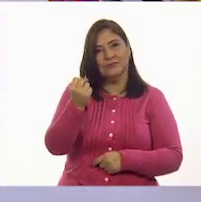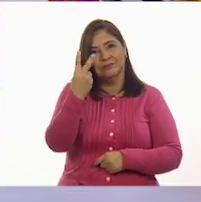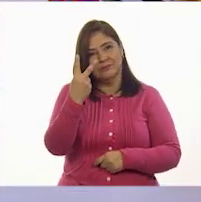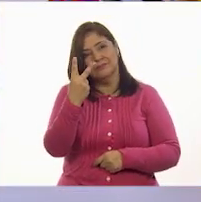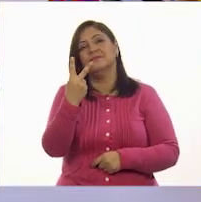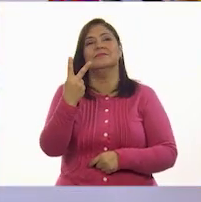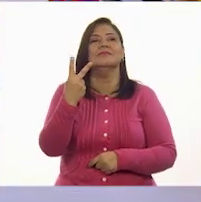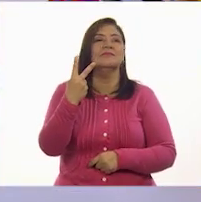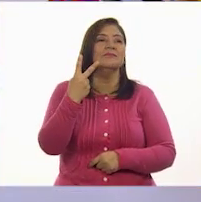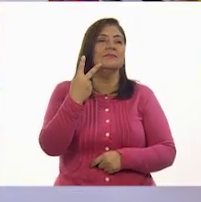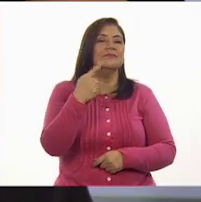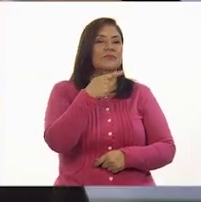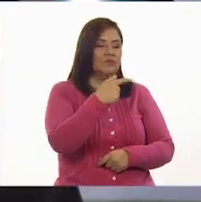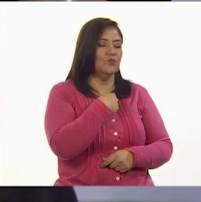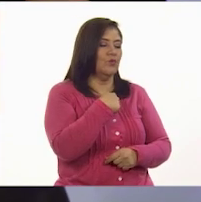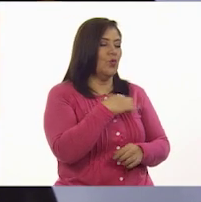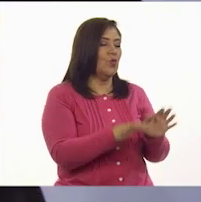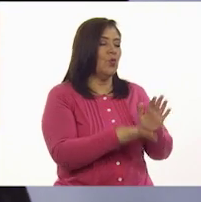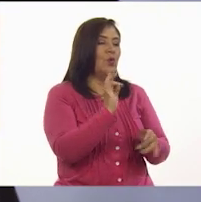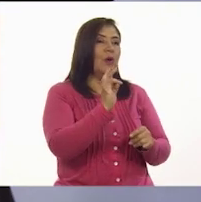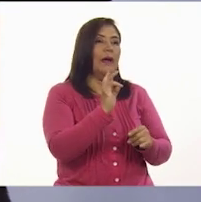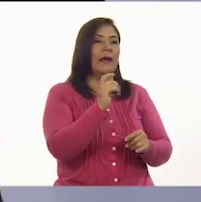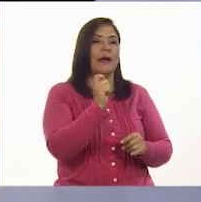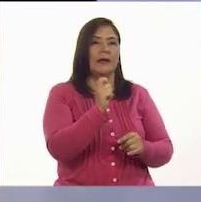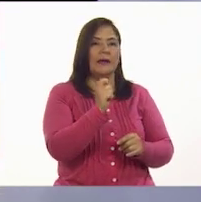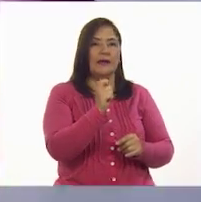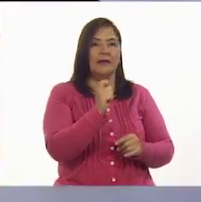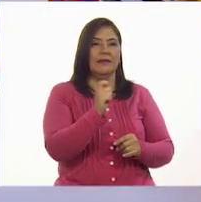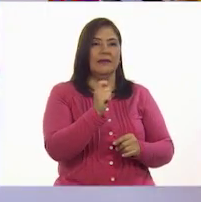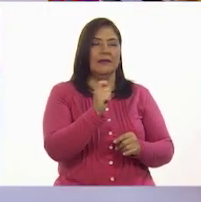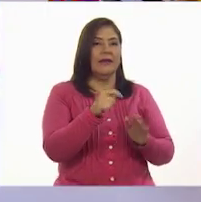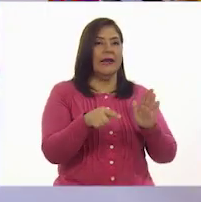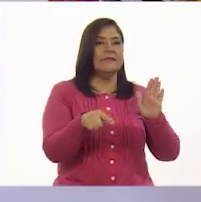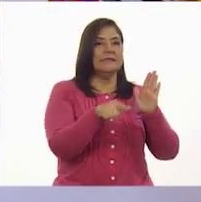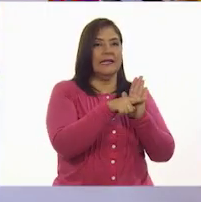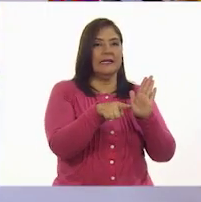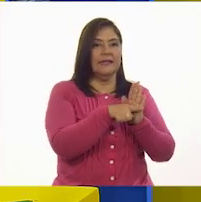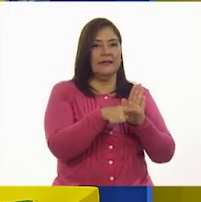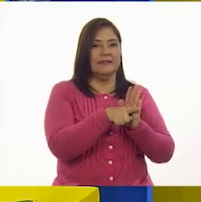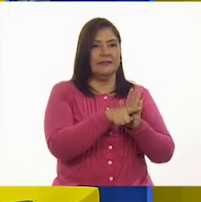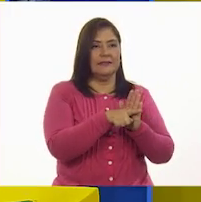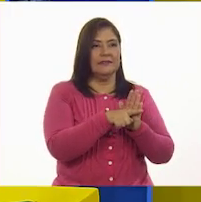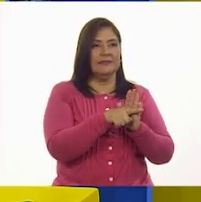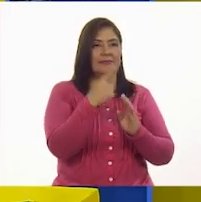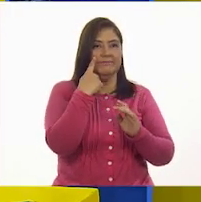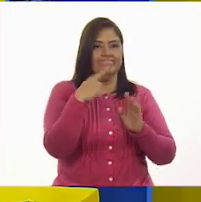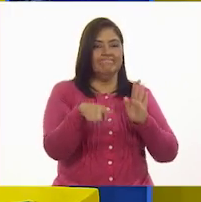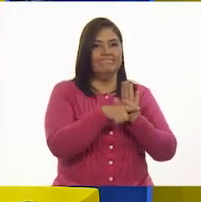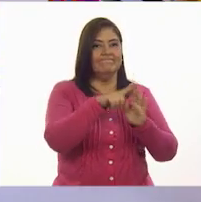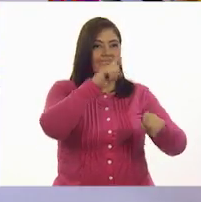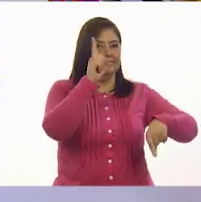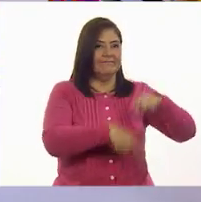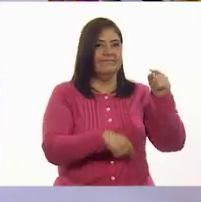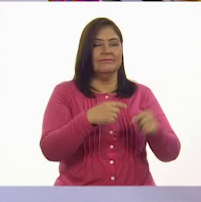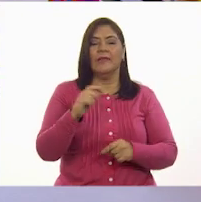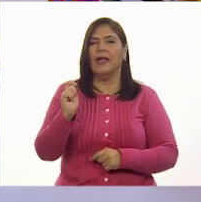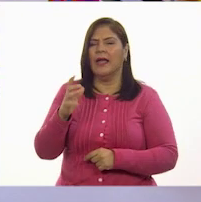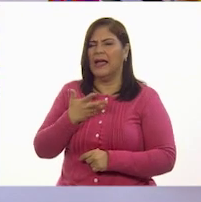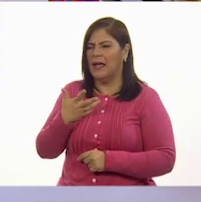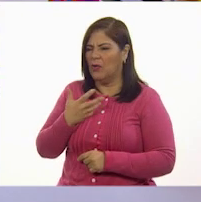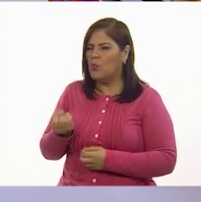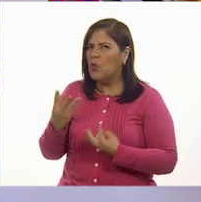Y yo voy a sacar una sin ver. ¡Ay! Restar. Restar. Si tenemos, ¿cuántas